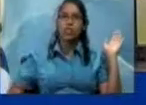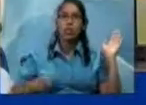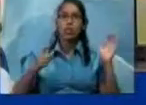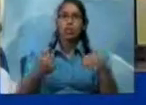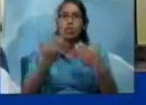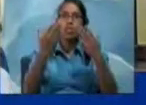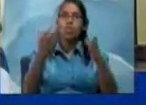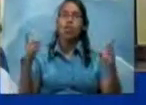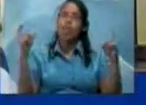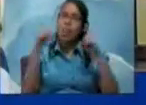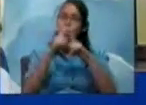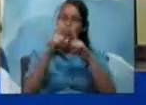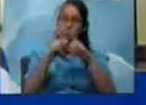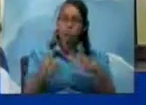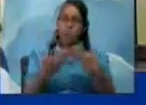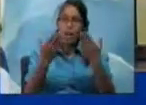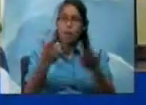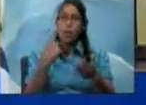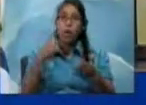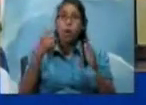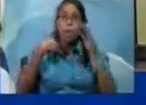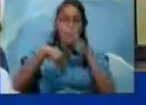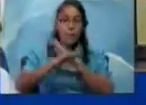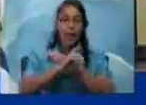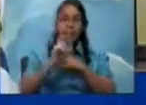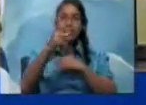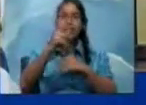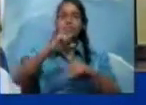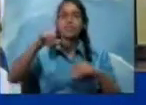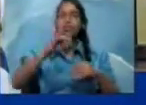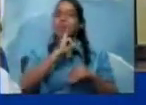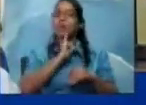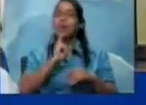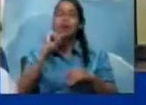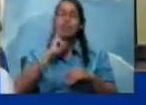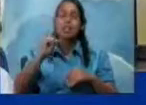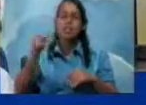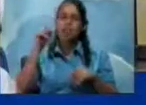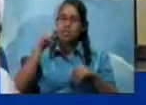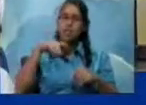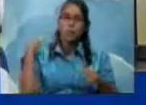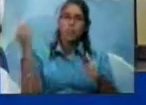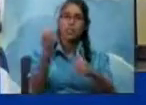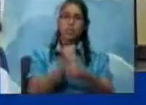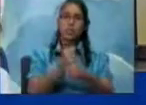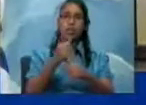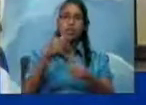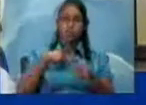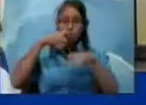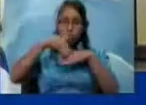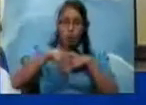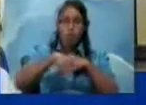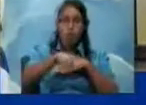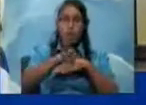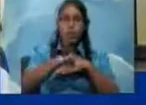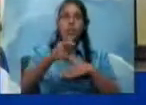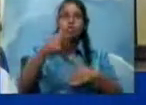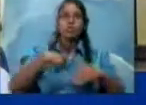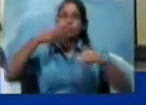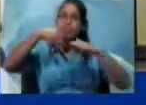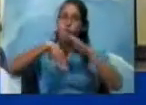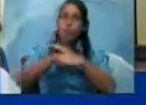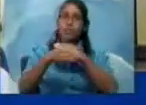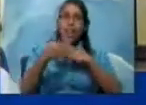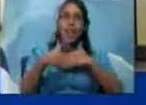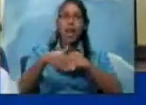palabra vayan a Galilea que allí me verán O sea que yo voy delante de ustedes voy delante de